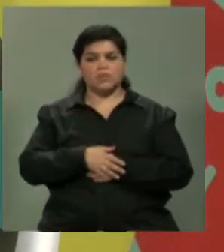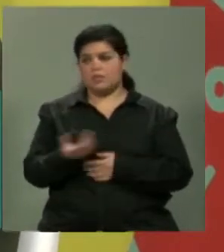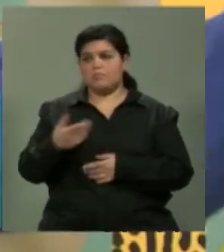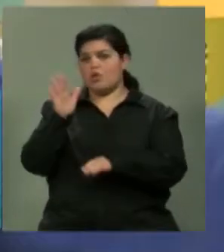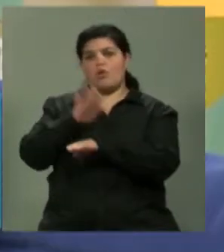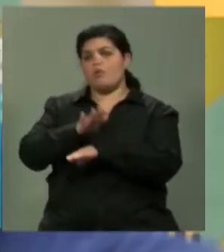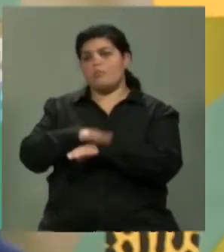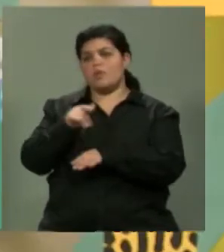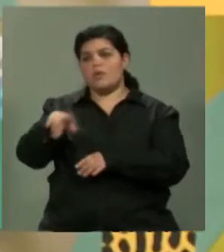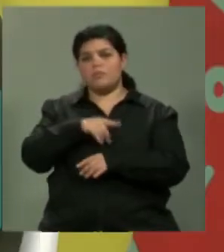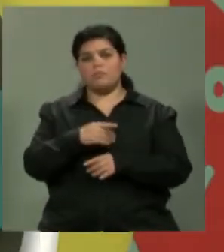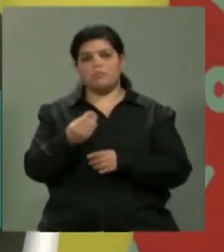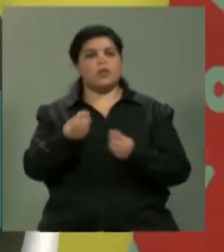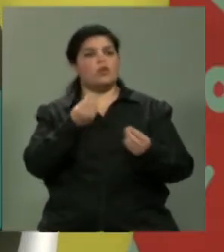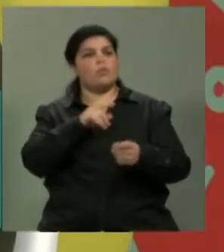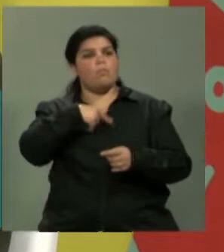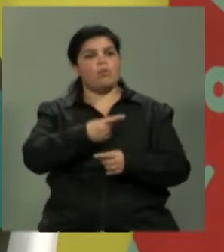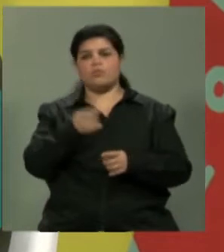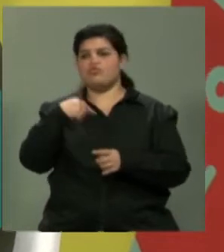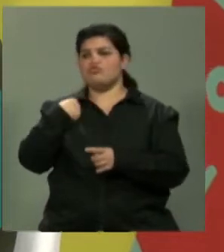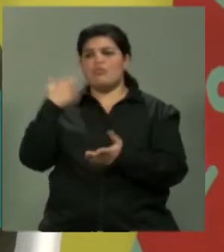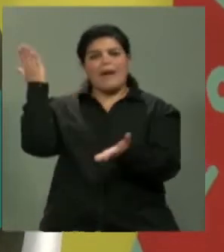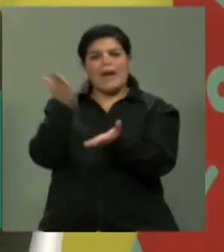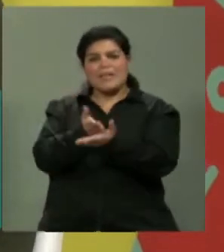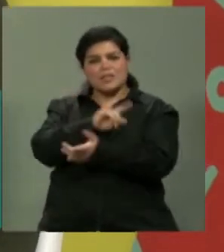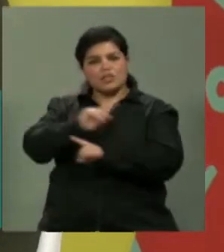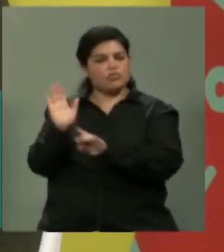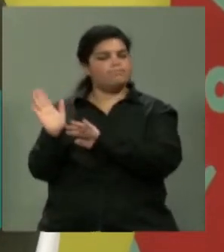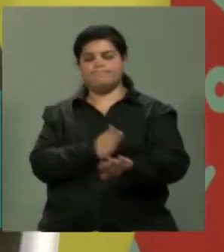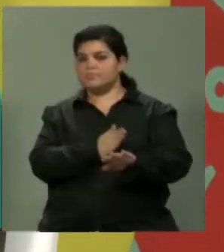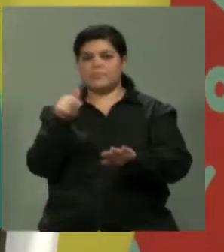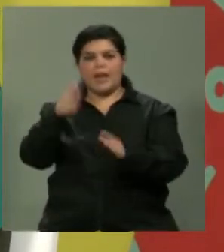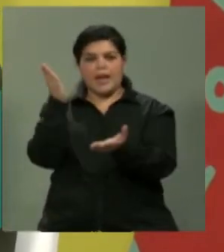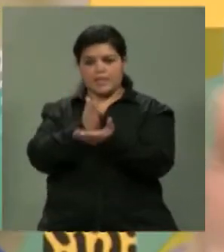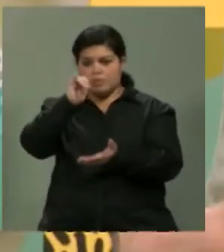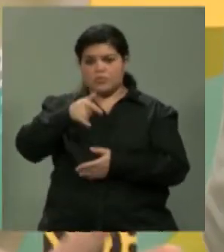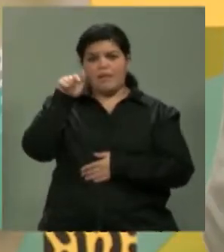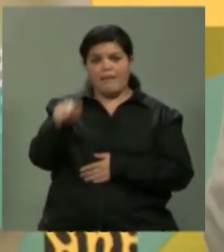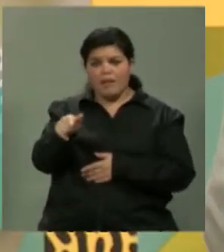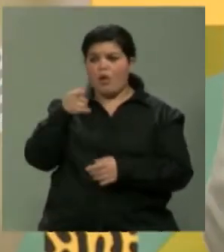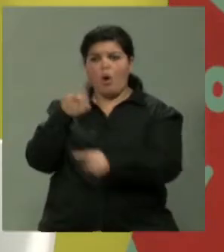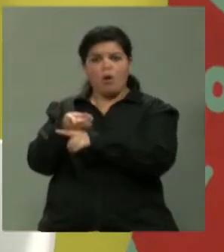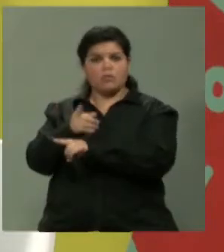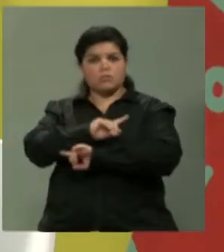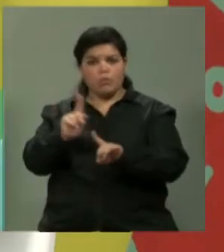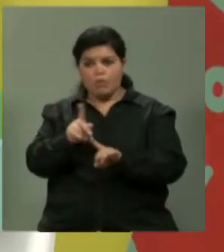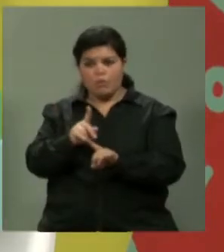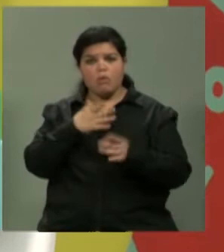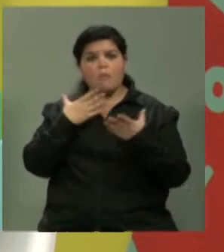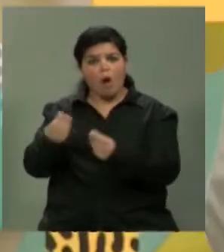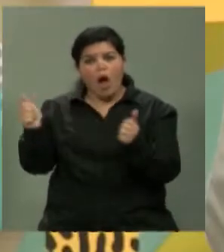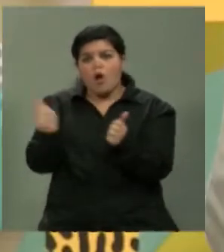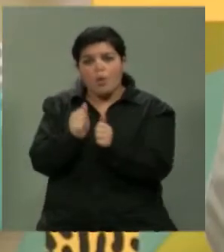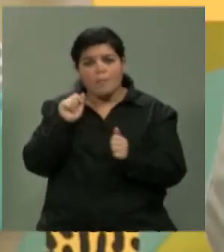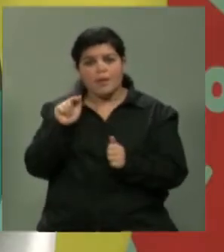la solución es que yo no voy al castigo. Entonces, por ahí, acá se apela el castigo. Sí, hay que castigar al pibe. No, o sea, vamos a contener a los pibes primero.